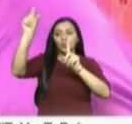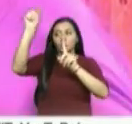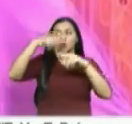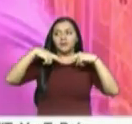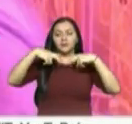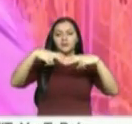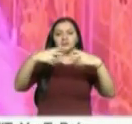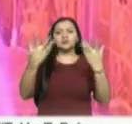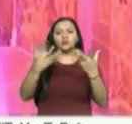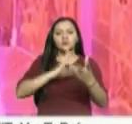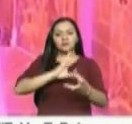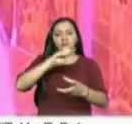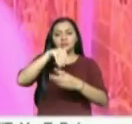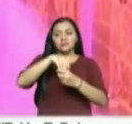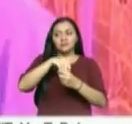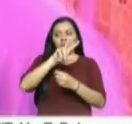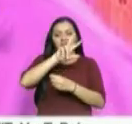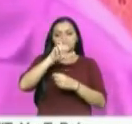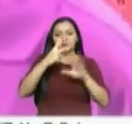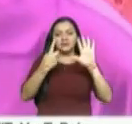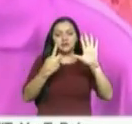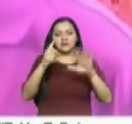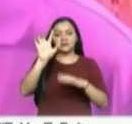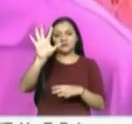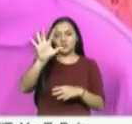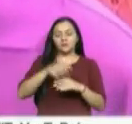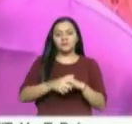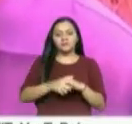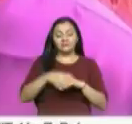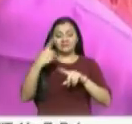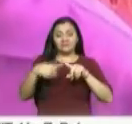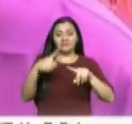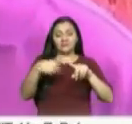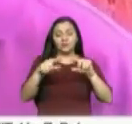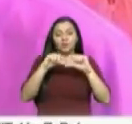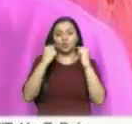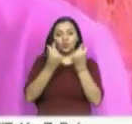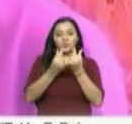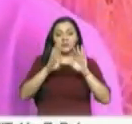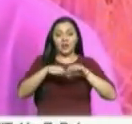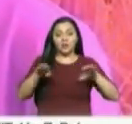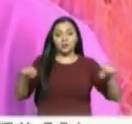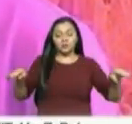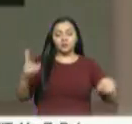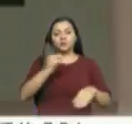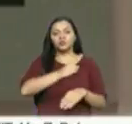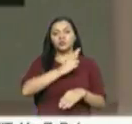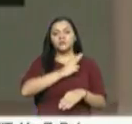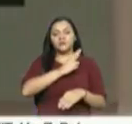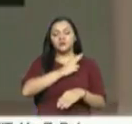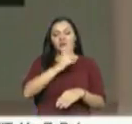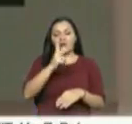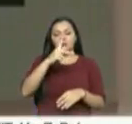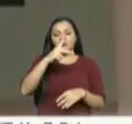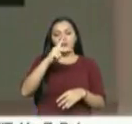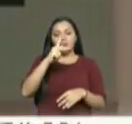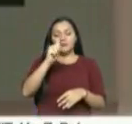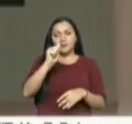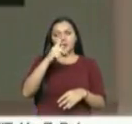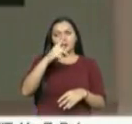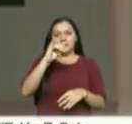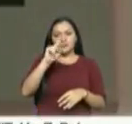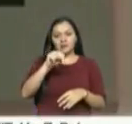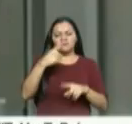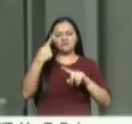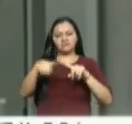chino bautizado Yuegong 365. Varios grupos de estudiantes de la Universidad Aeronáutica de Pekín vivirán durante